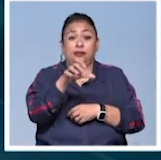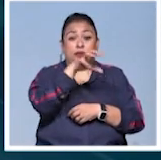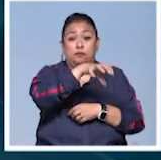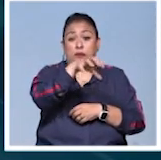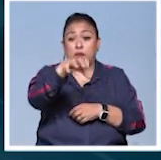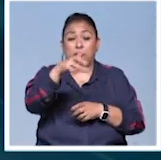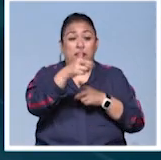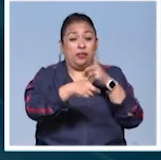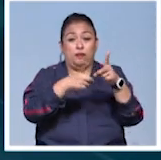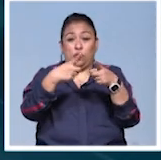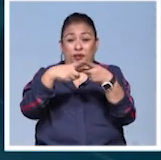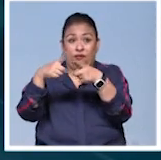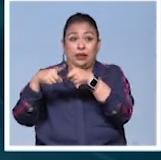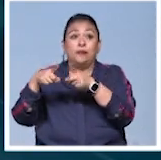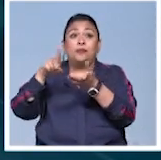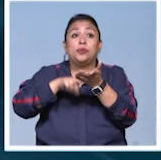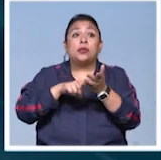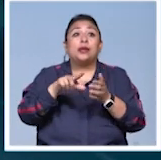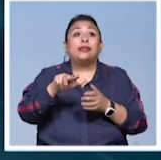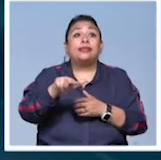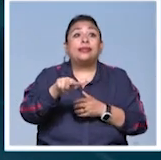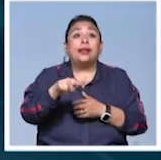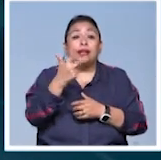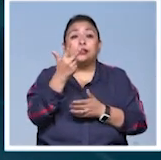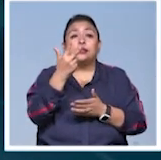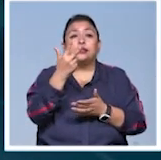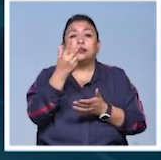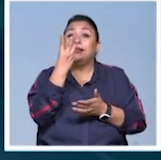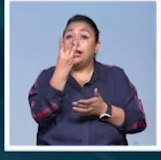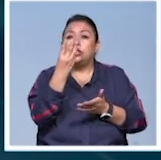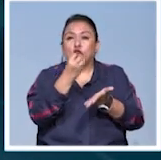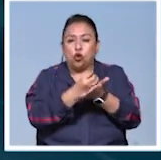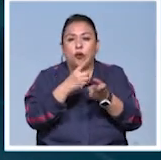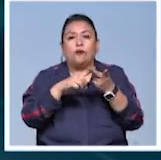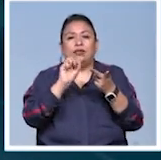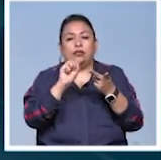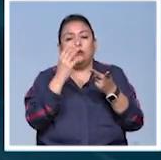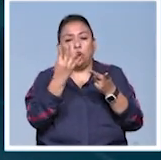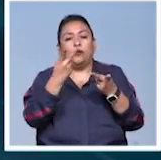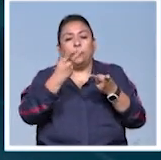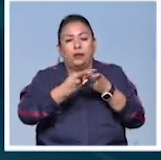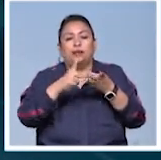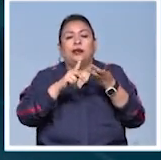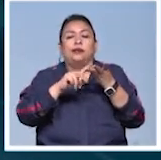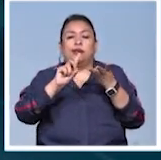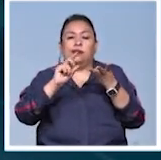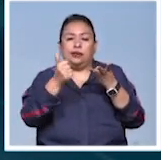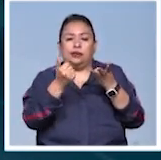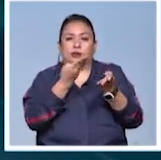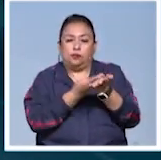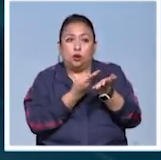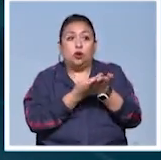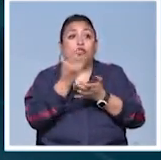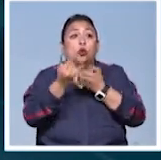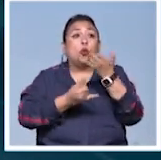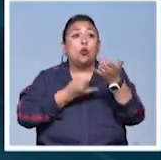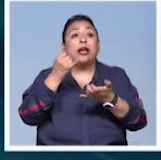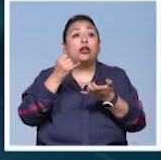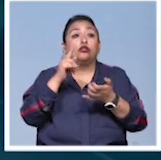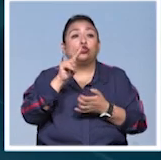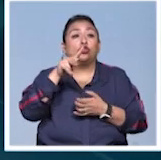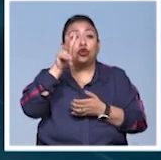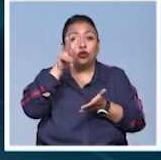disciplinas, de las cuales 13 han sido de oro, 24 de plata y 36 de bronce. En los Juegos Olímpicos de Tokio 2020,